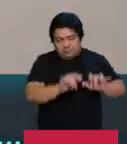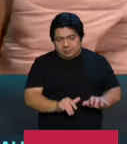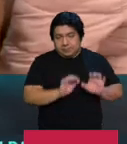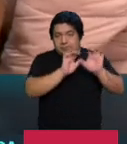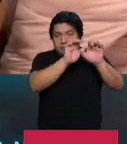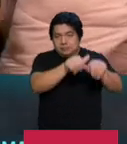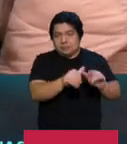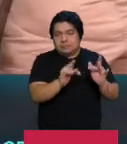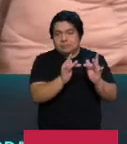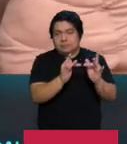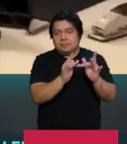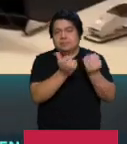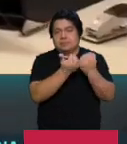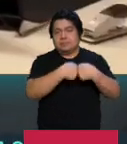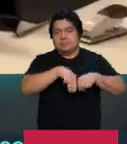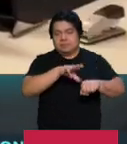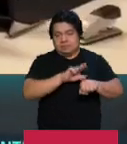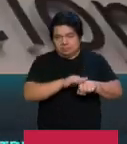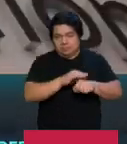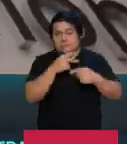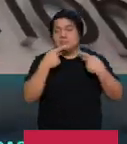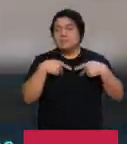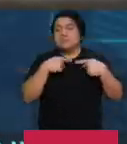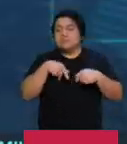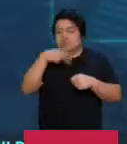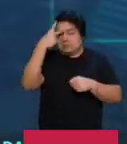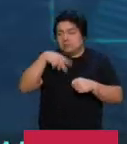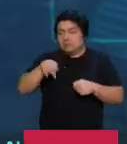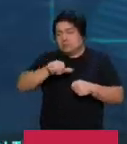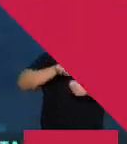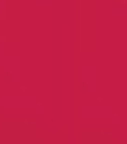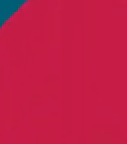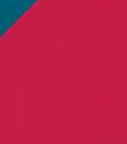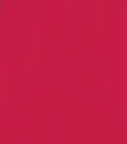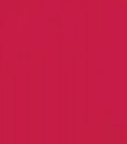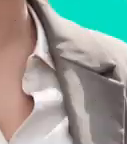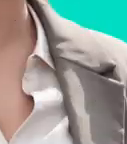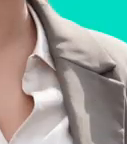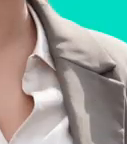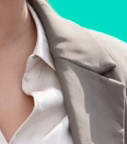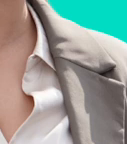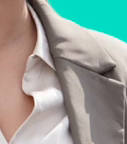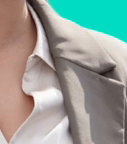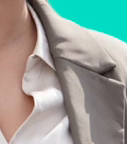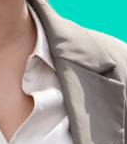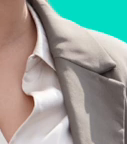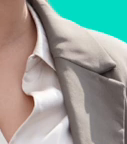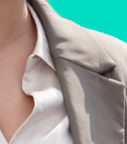datos de contacto en el sistema de registro para personas mexicanas en el exterior.